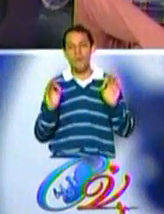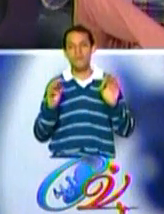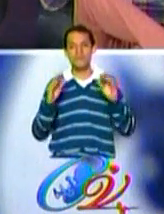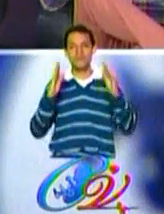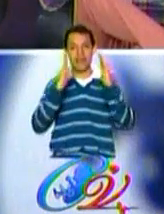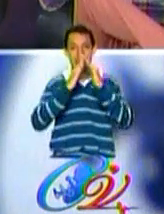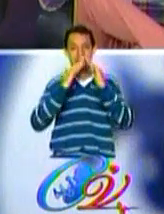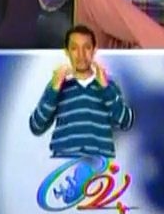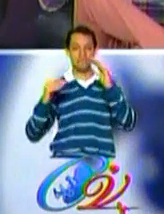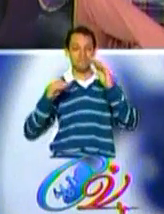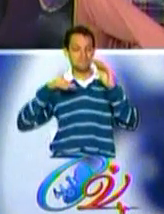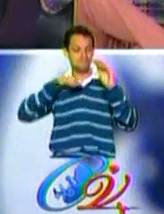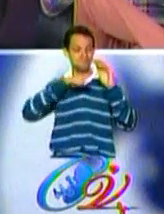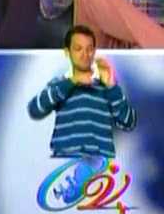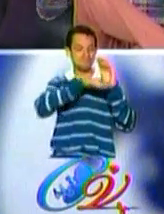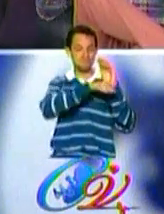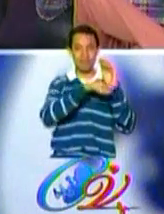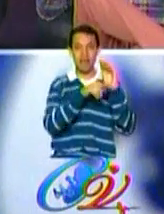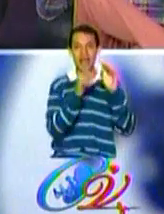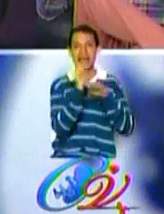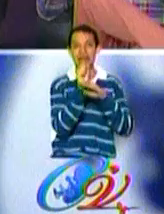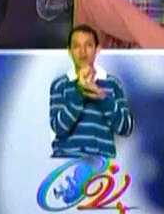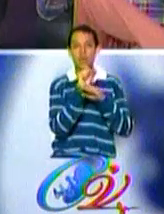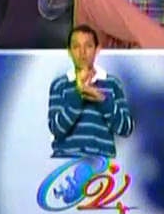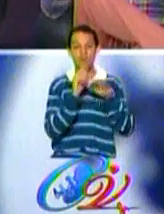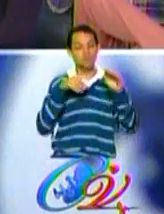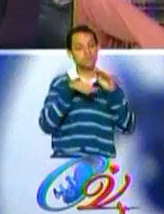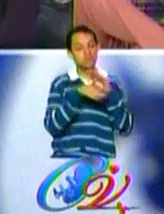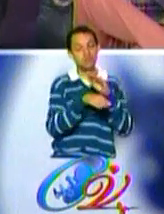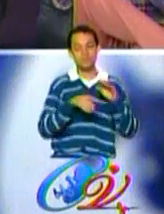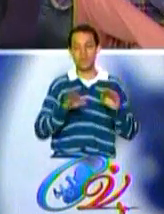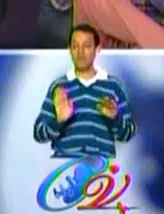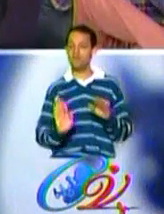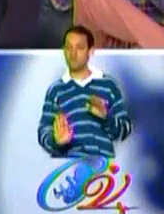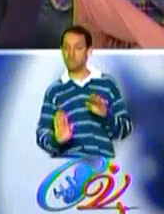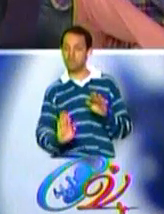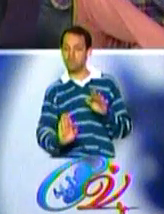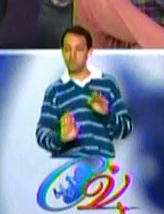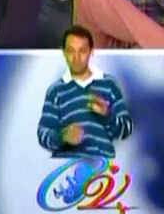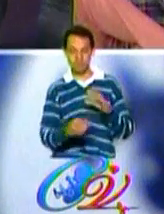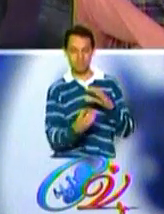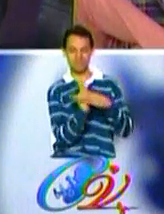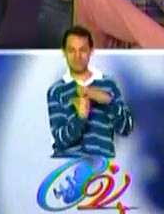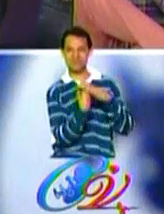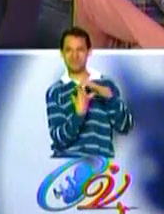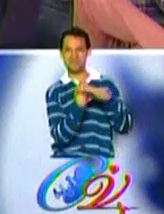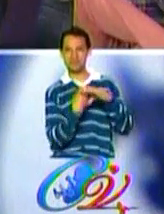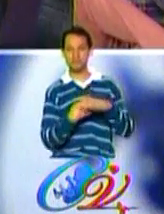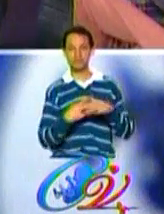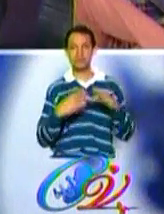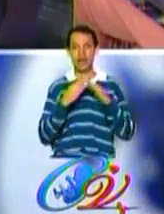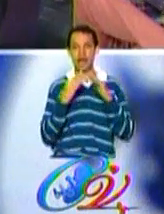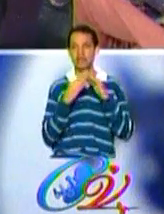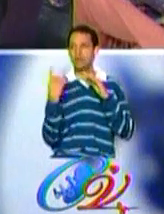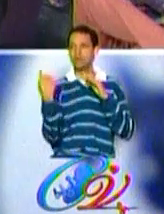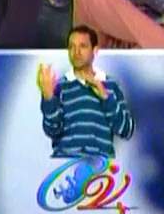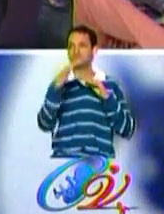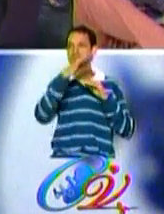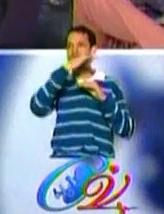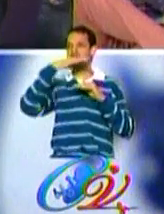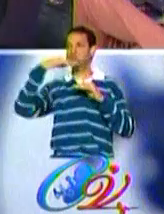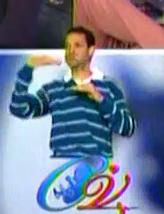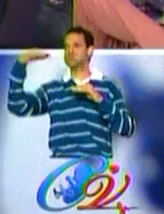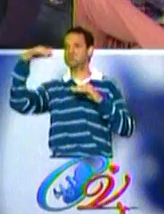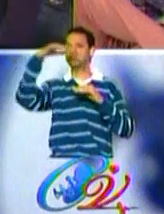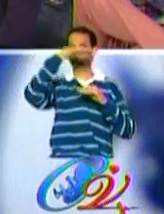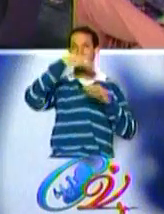a respirar el humo del carro y se mueren. ¿Por qué? Porque ese monóxido de carbono, así como se pega a la mitocondria, tiene afinidad